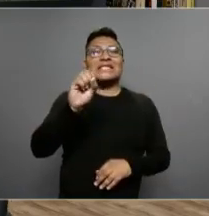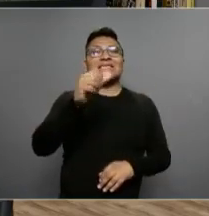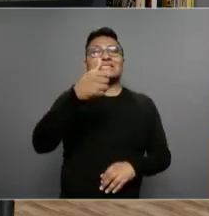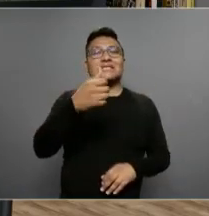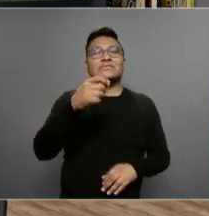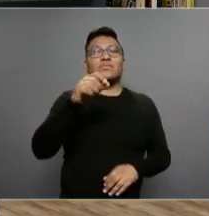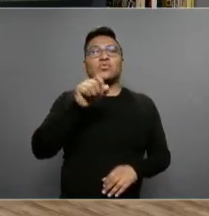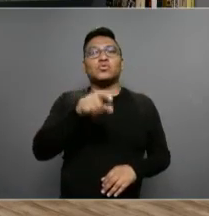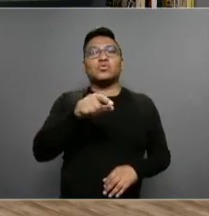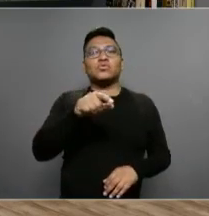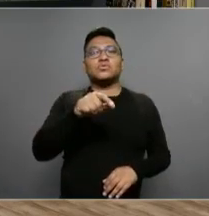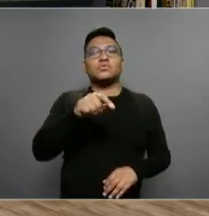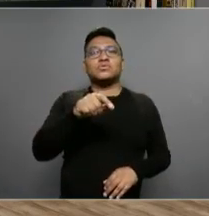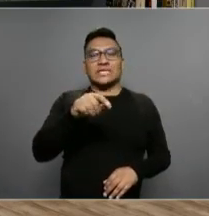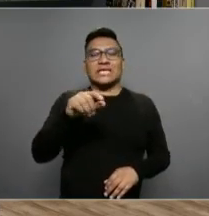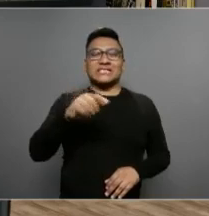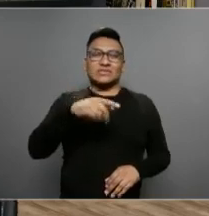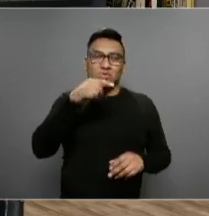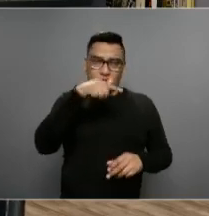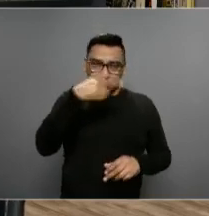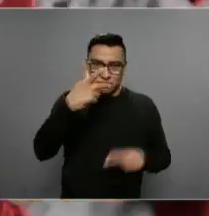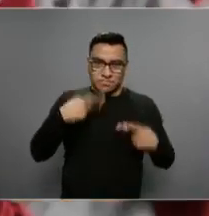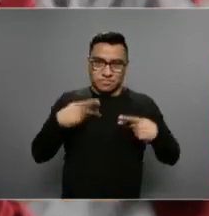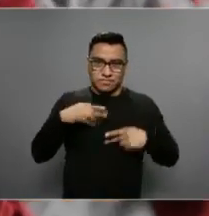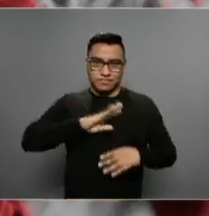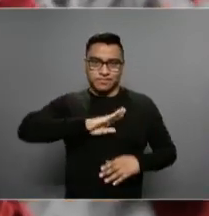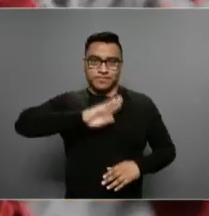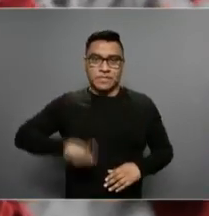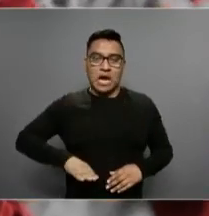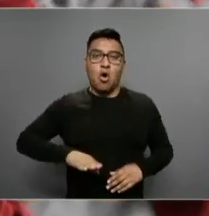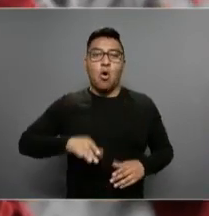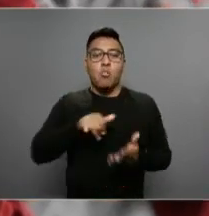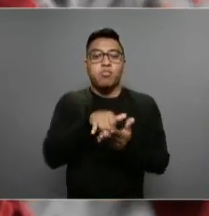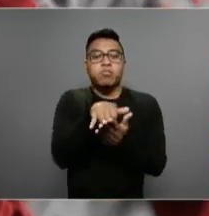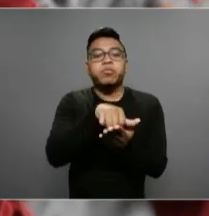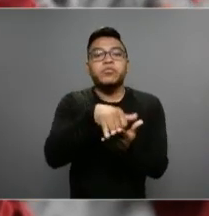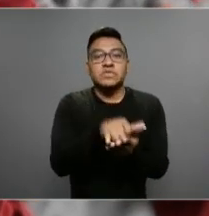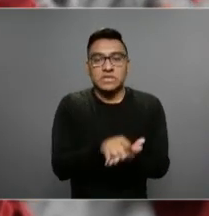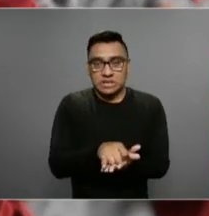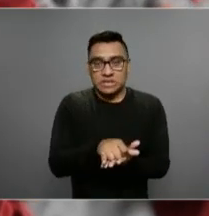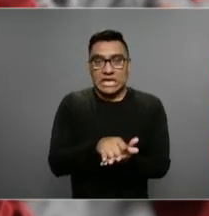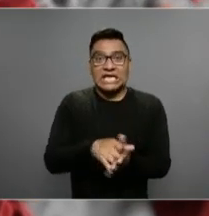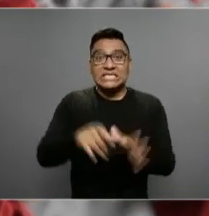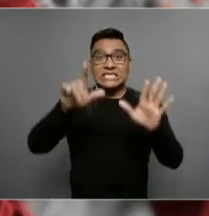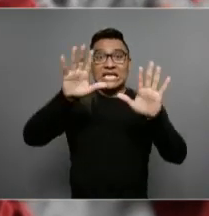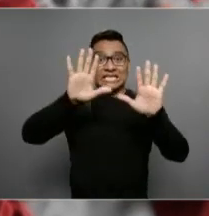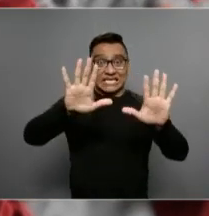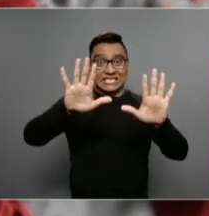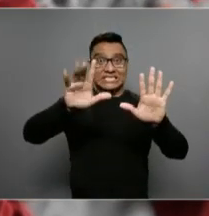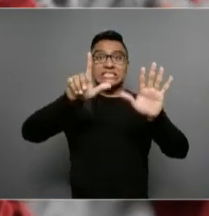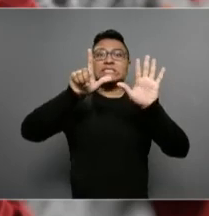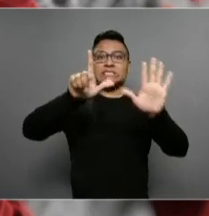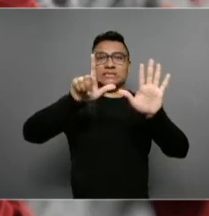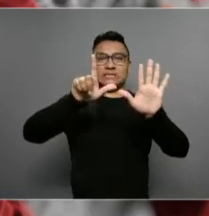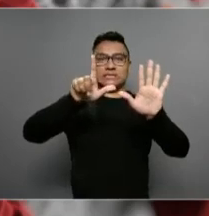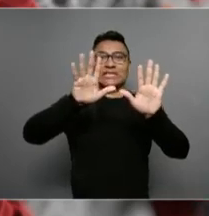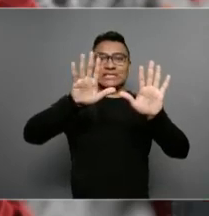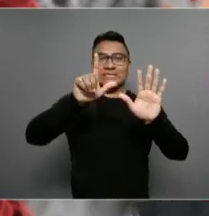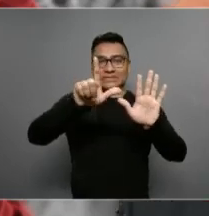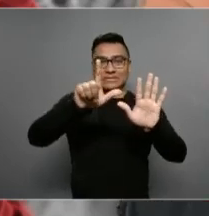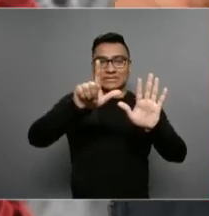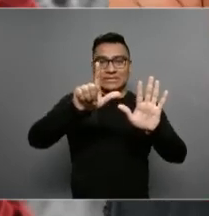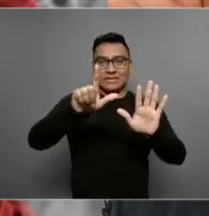66.67% de los 12 fallecidos en México por coronavirus padeció obesidad. 7 de cada 10. Efectivamente. 7 de